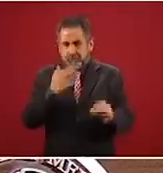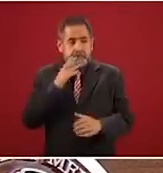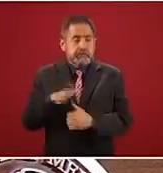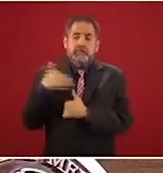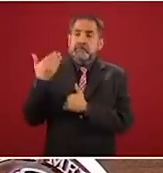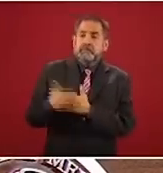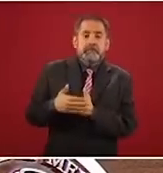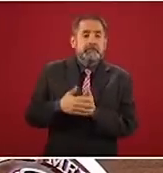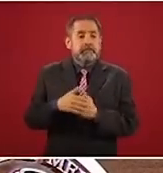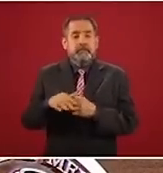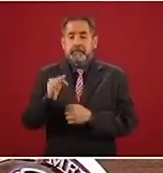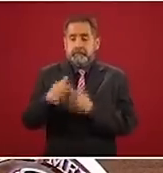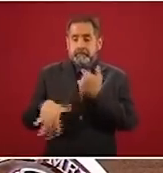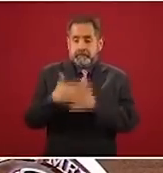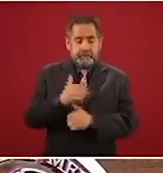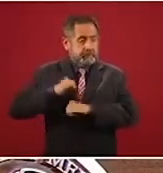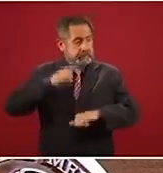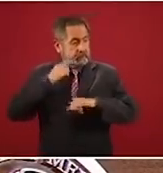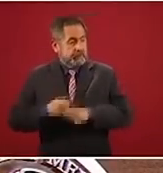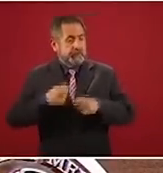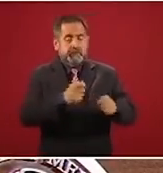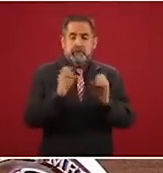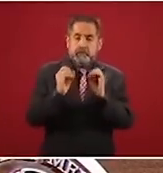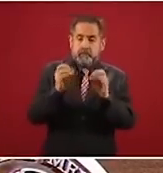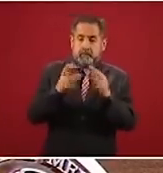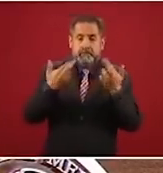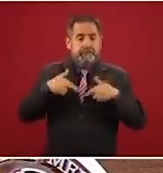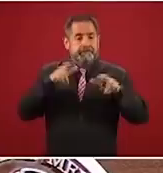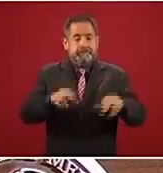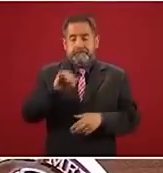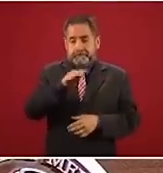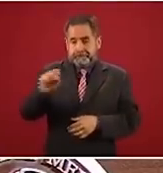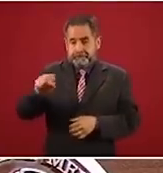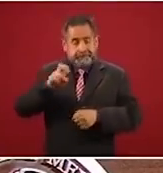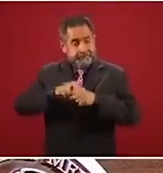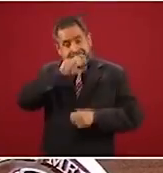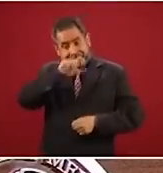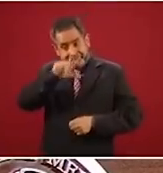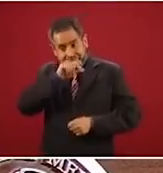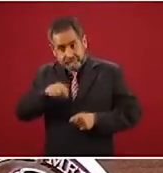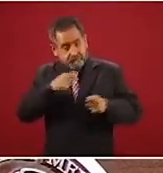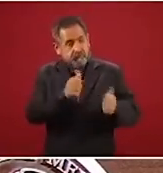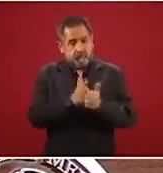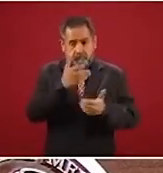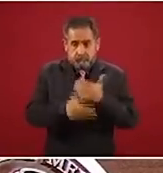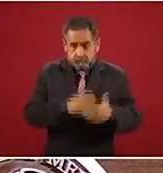próximo 15 de febrero la nueva titular de la oficina de representación del IMSS en Jalisco, con todo